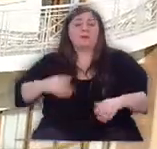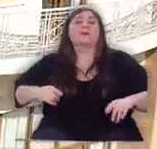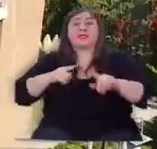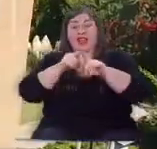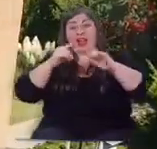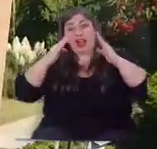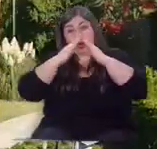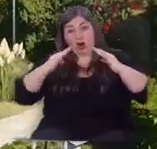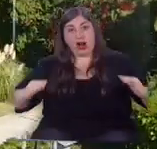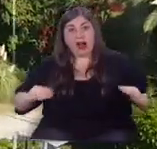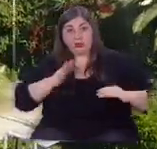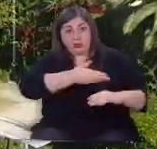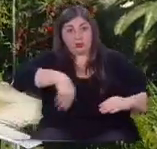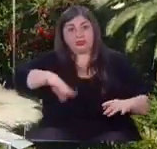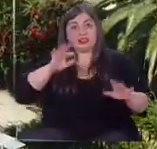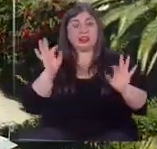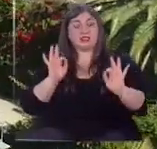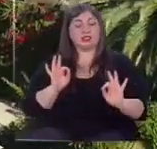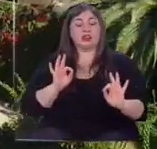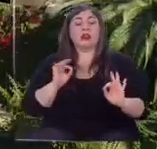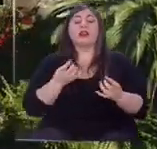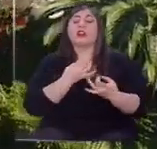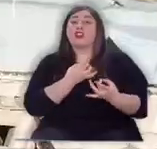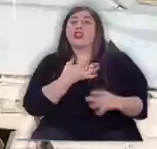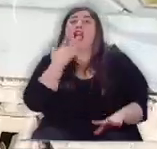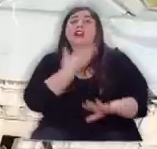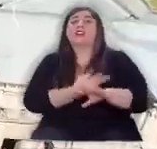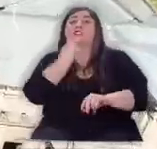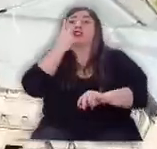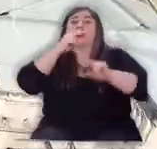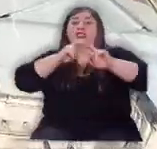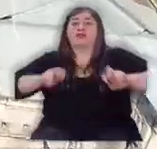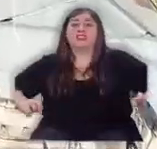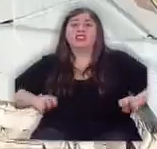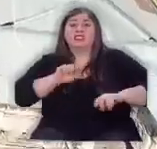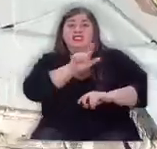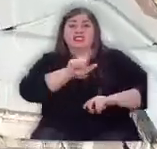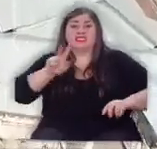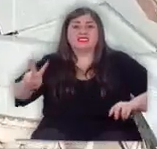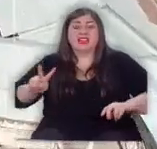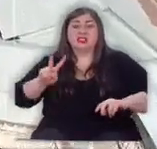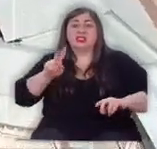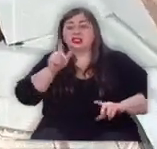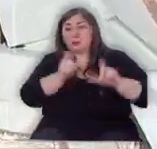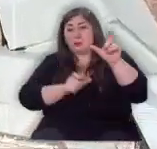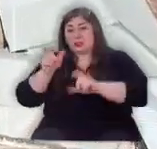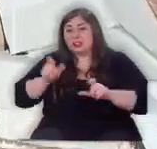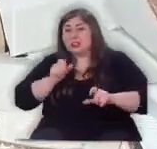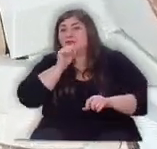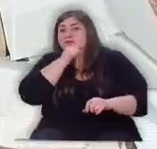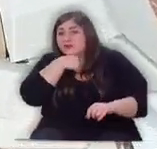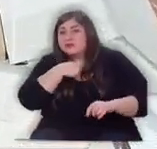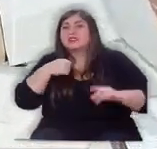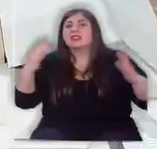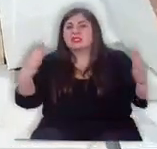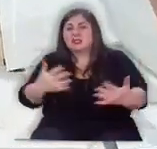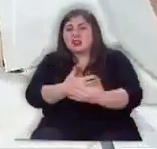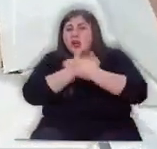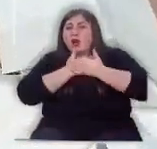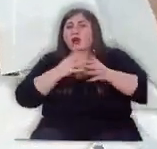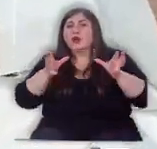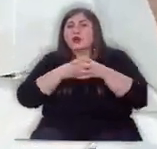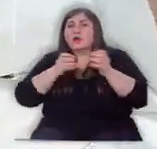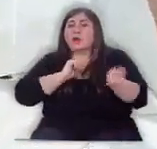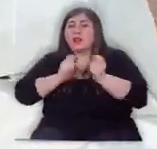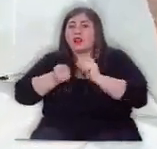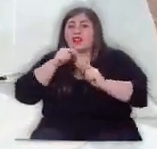Señora de los Dolores se le aplicó un sumario, 2 casos que totalizan 78 contagiados en residencias que acogen adultos mayores, grupo de riesgo